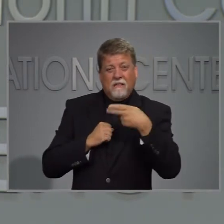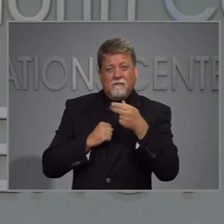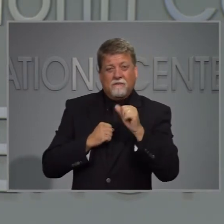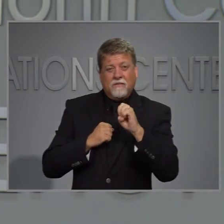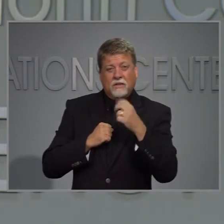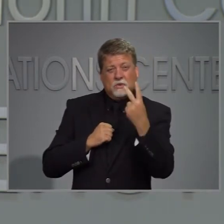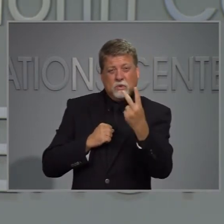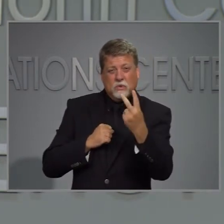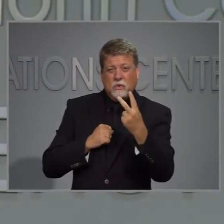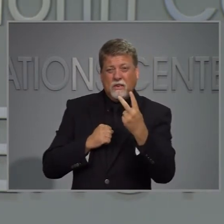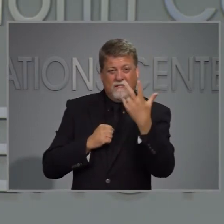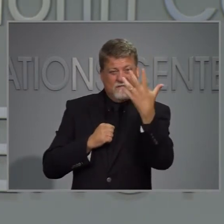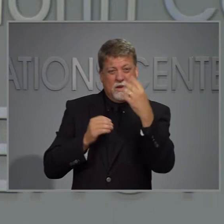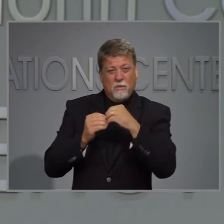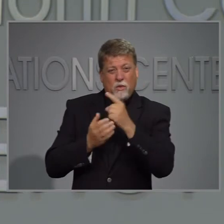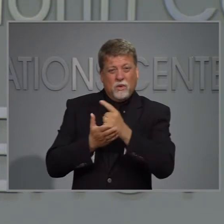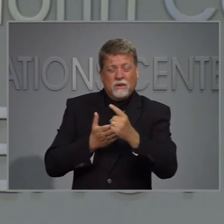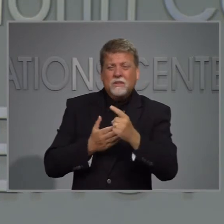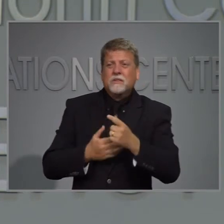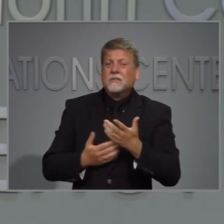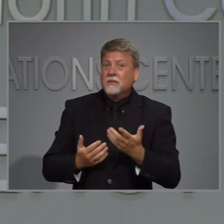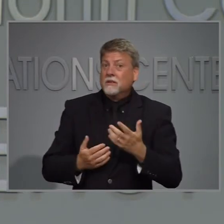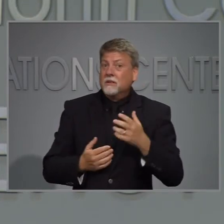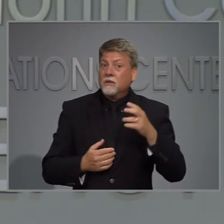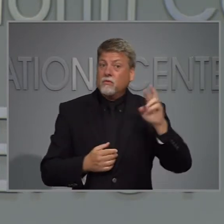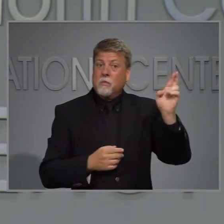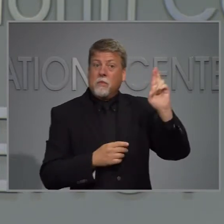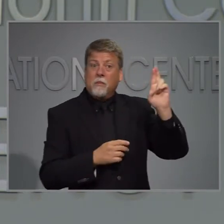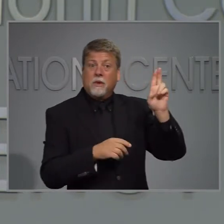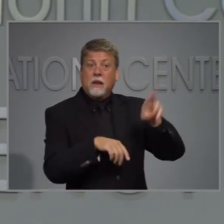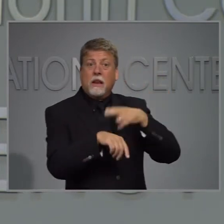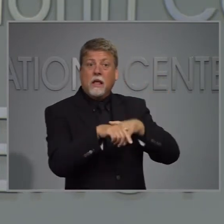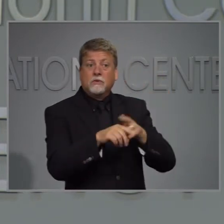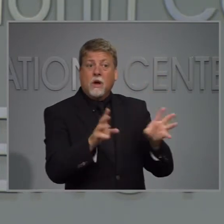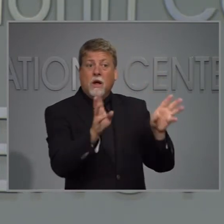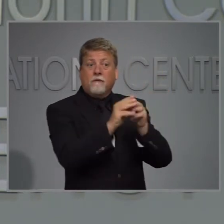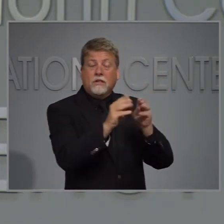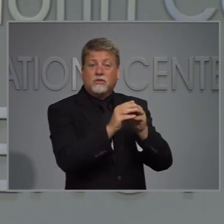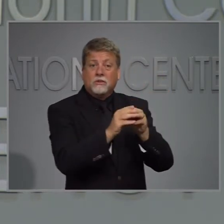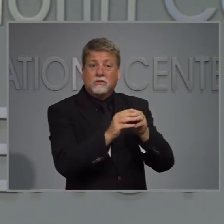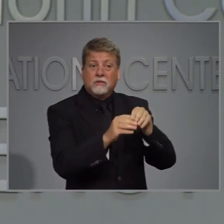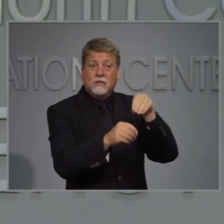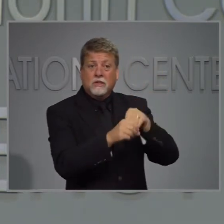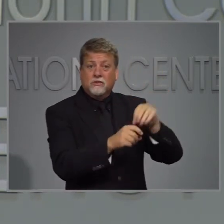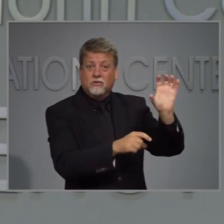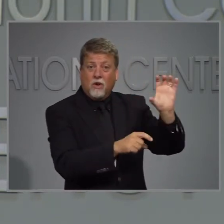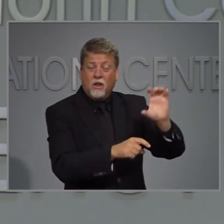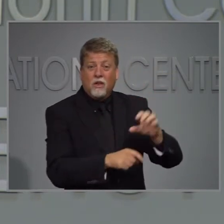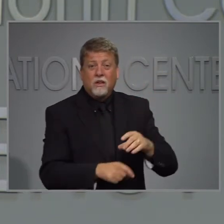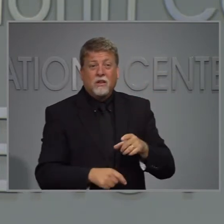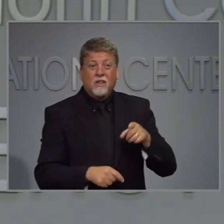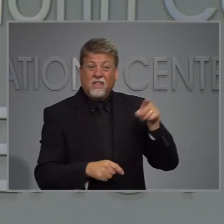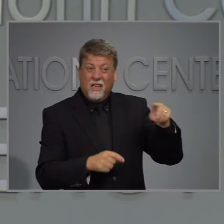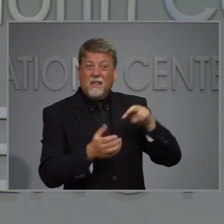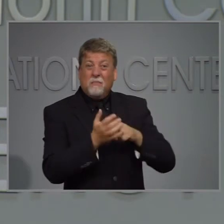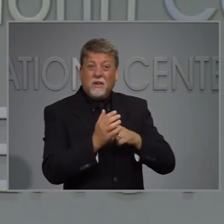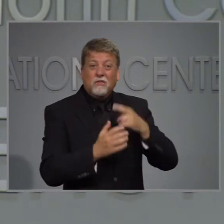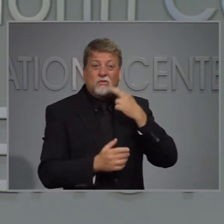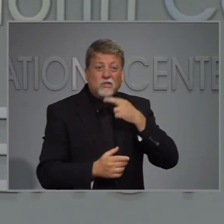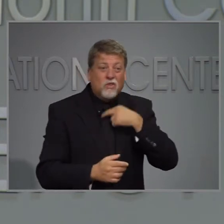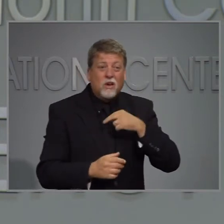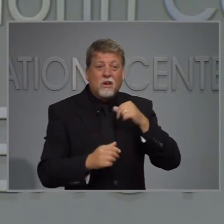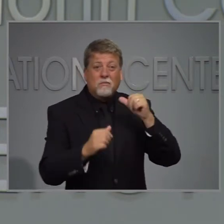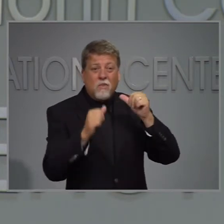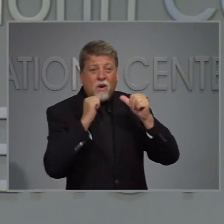decisión de extender estos 5 semanas, por ejemplo, aquí en Charlotte sabemos que los